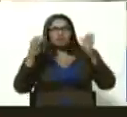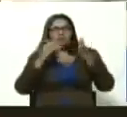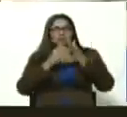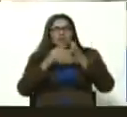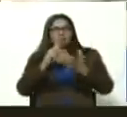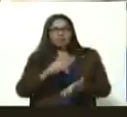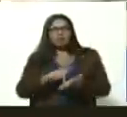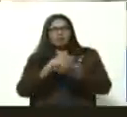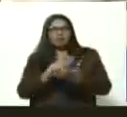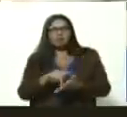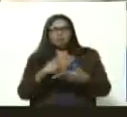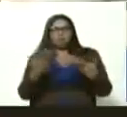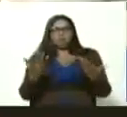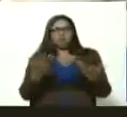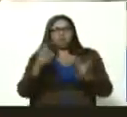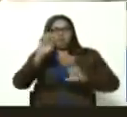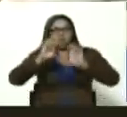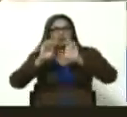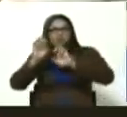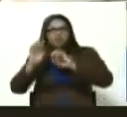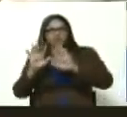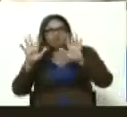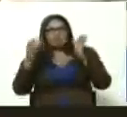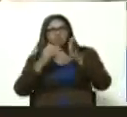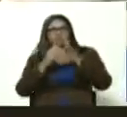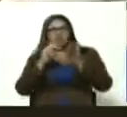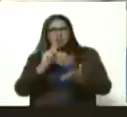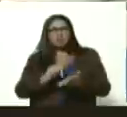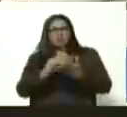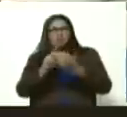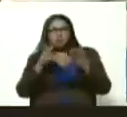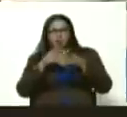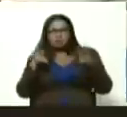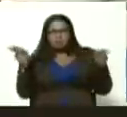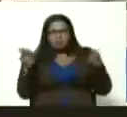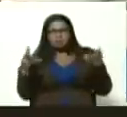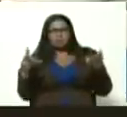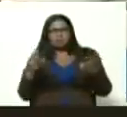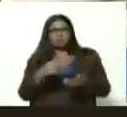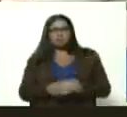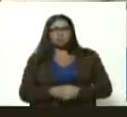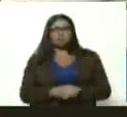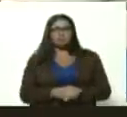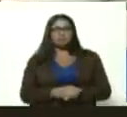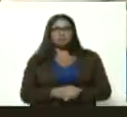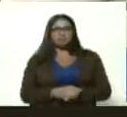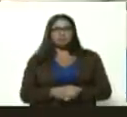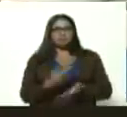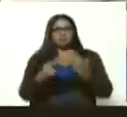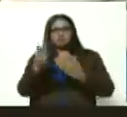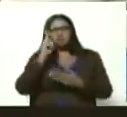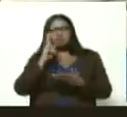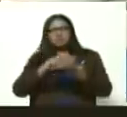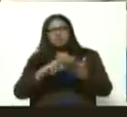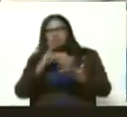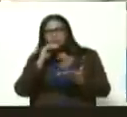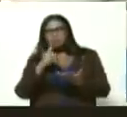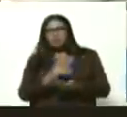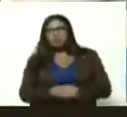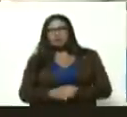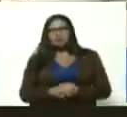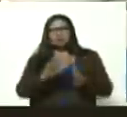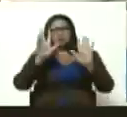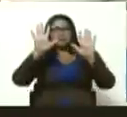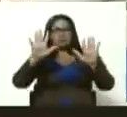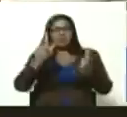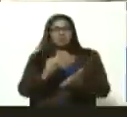cuando hace los cálculos las envase de 10.000 kilos por hectárea cosas que no es verdad o 10 toneladas por hectárea cosa que no